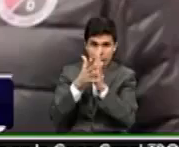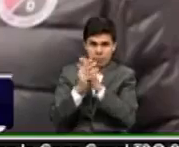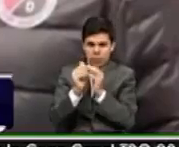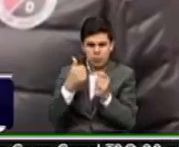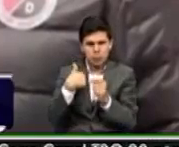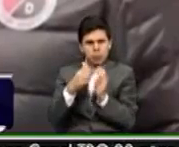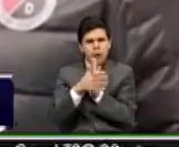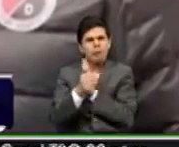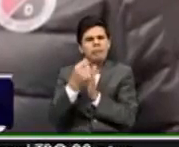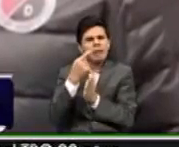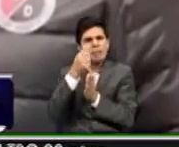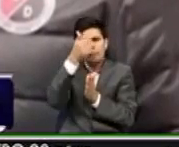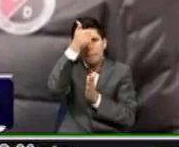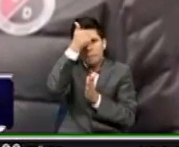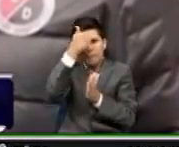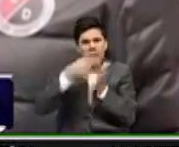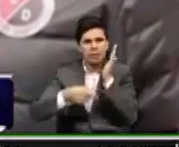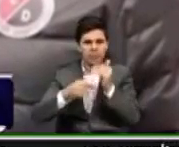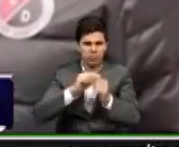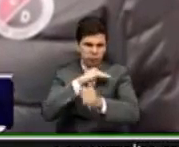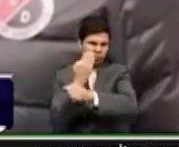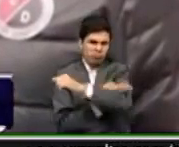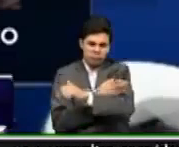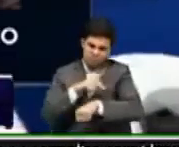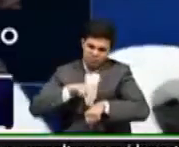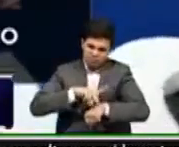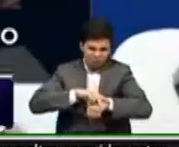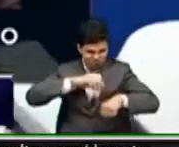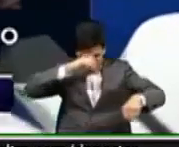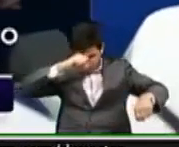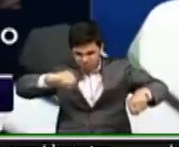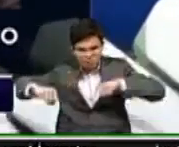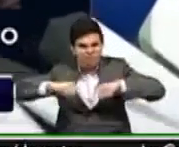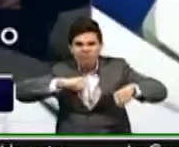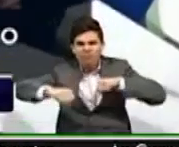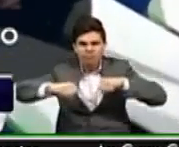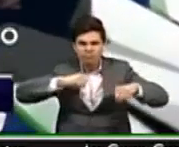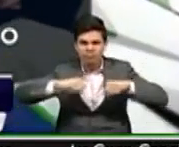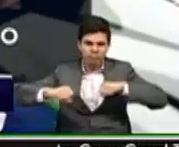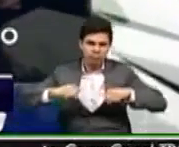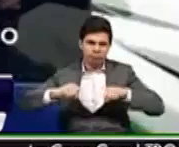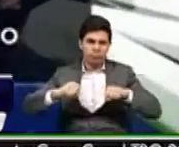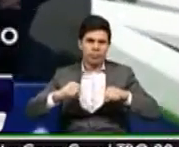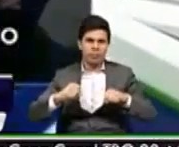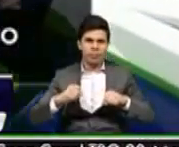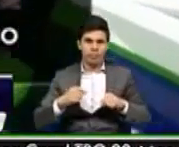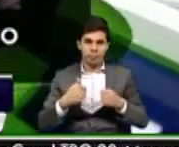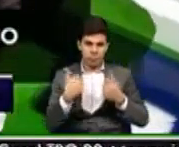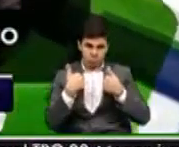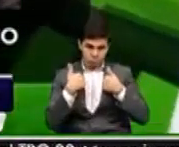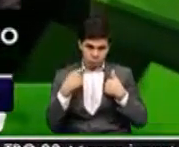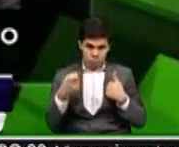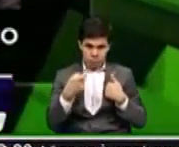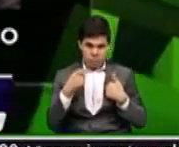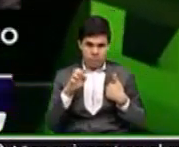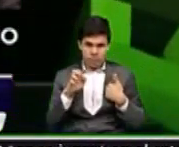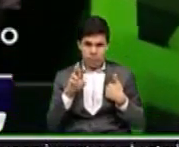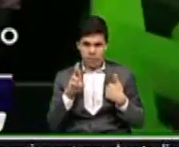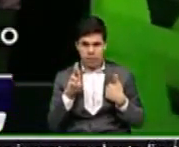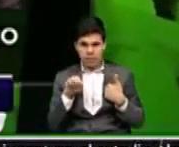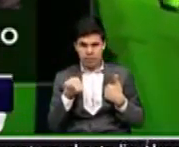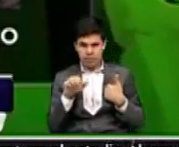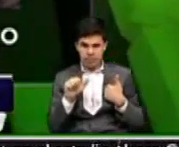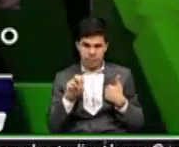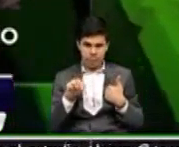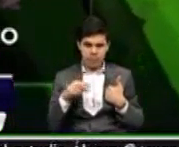principal virtud es la denominada garra paraguaya. Germán es un jugador que siempre se va a dar